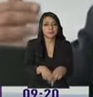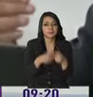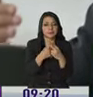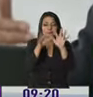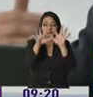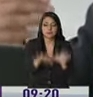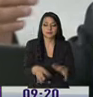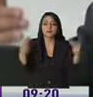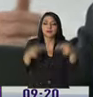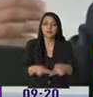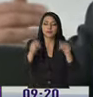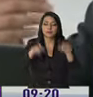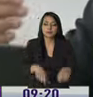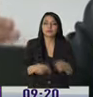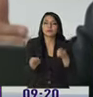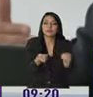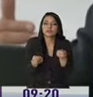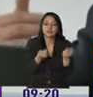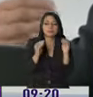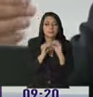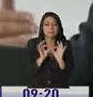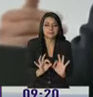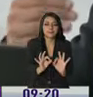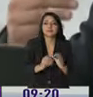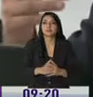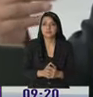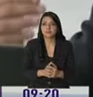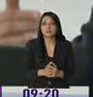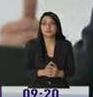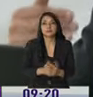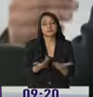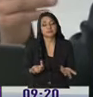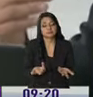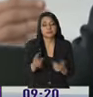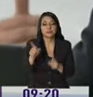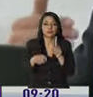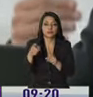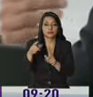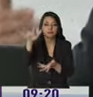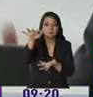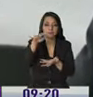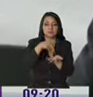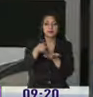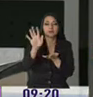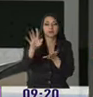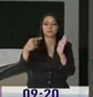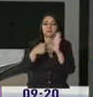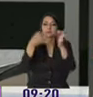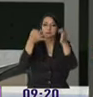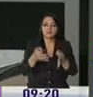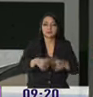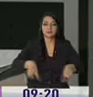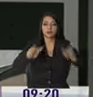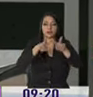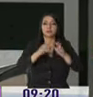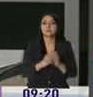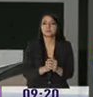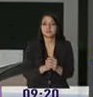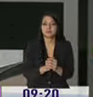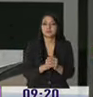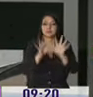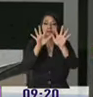tratar de hacer un control mucho más eficiente para que los importadores paguen el valor que les corresponde. A esta evaluación realizada por la